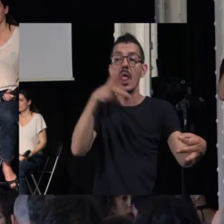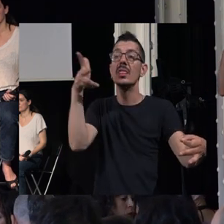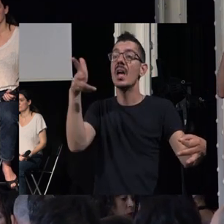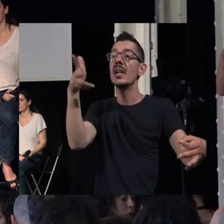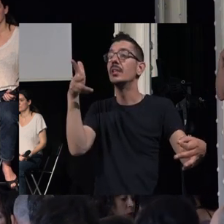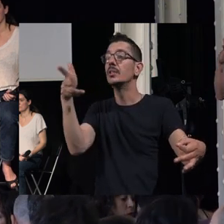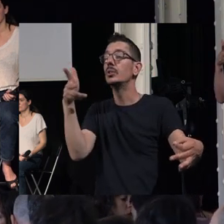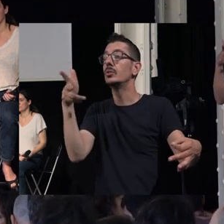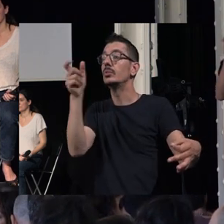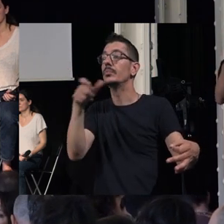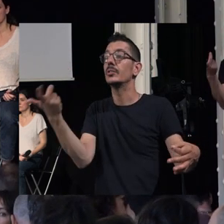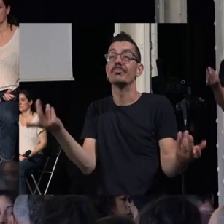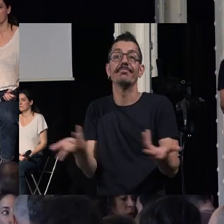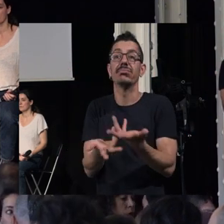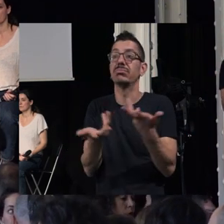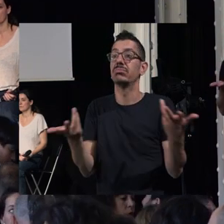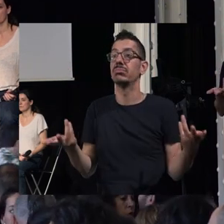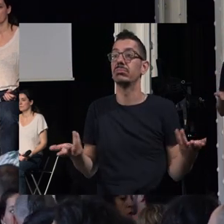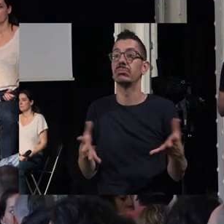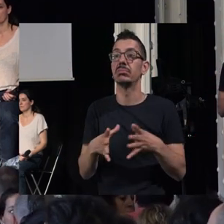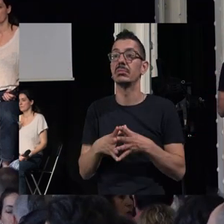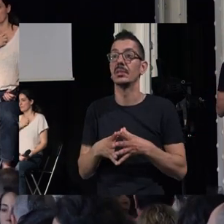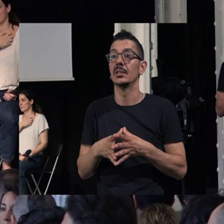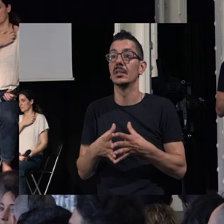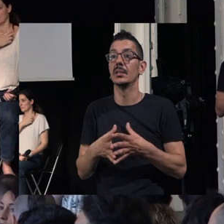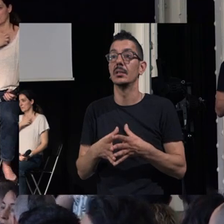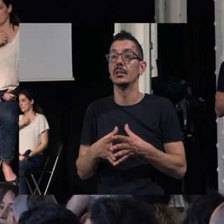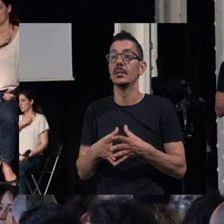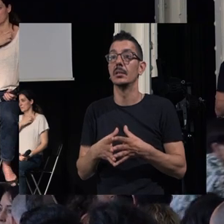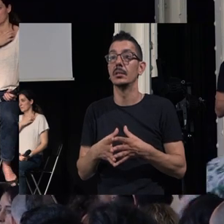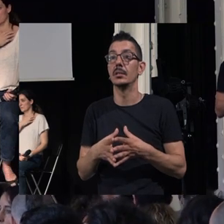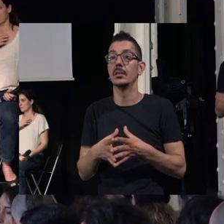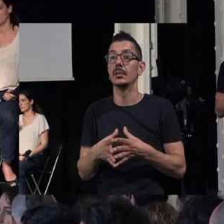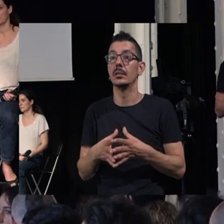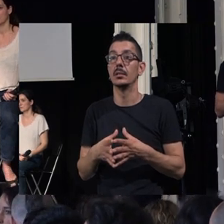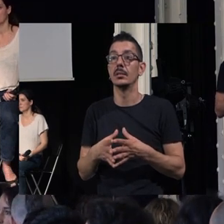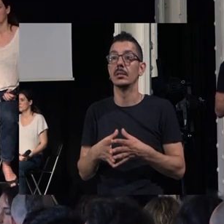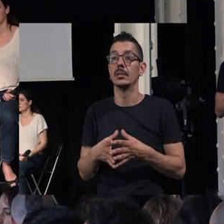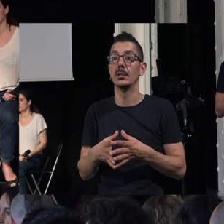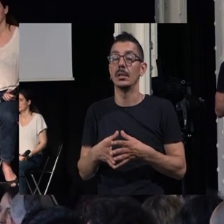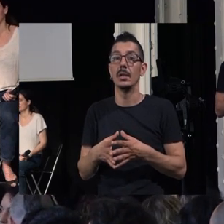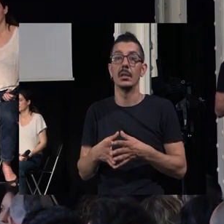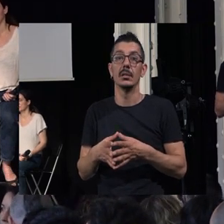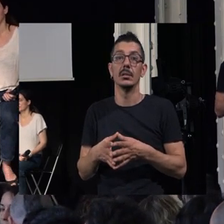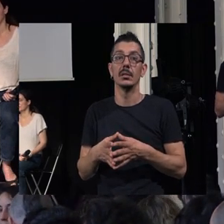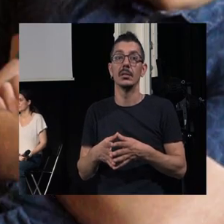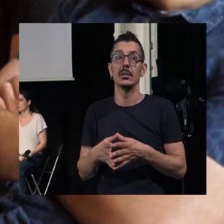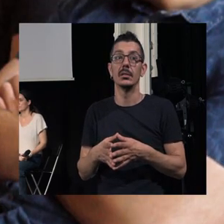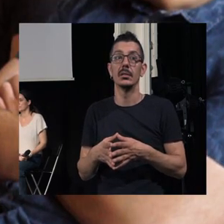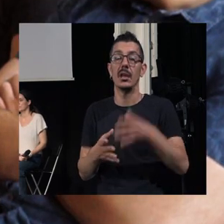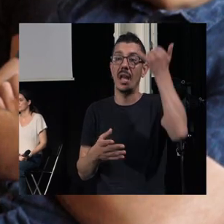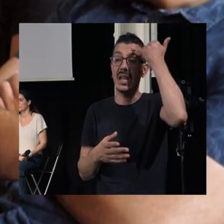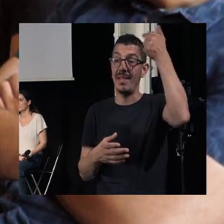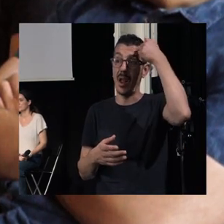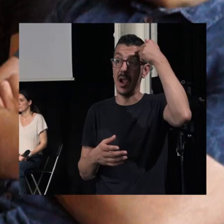derecho a las personas es que no, ni se les entra en la cabeza ni quieren